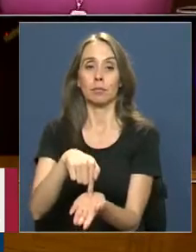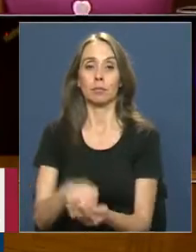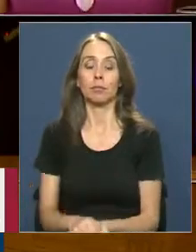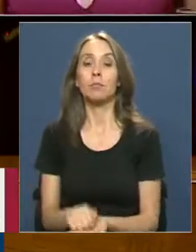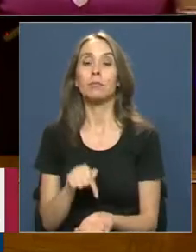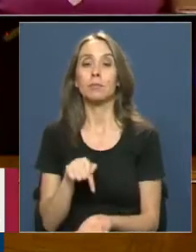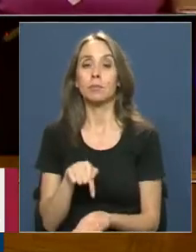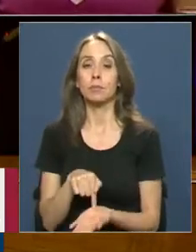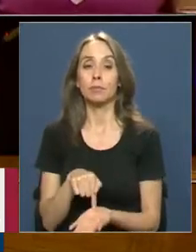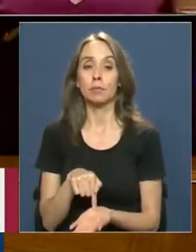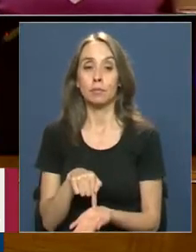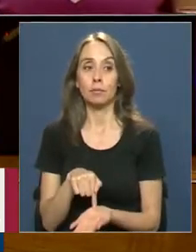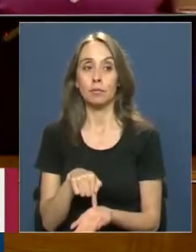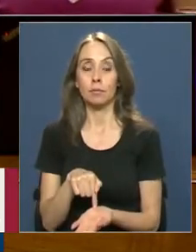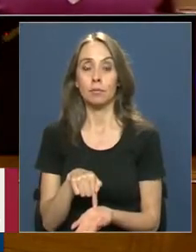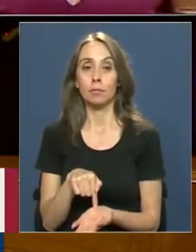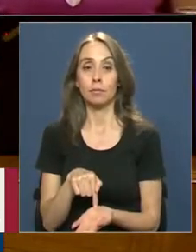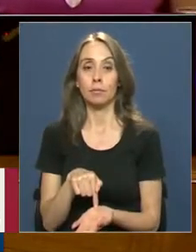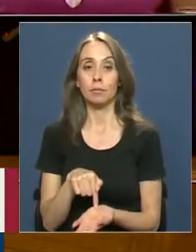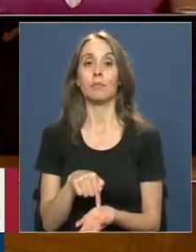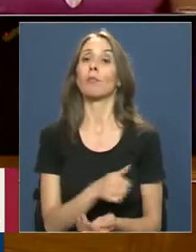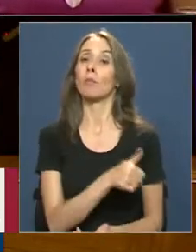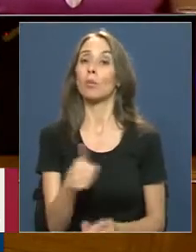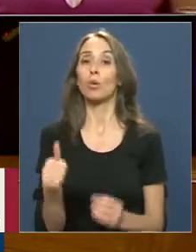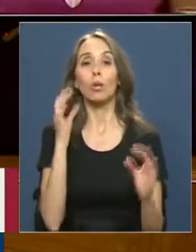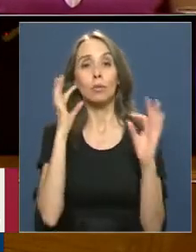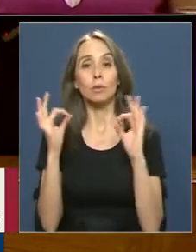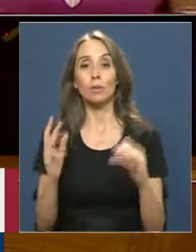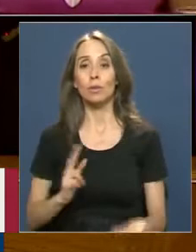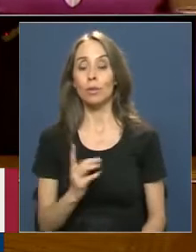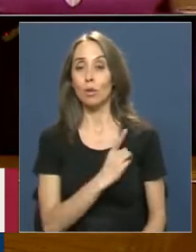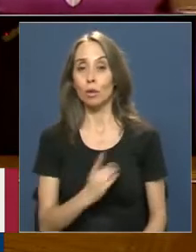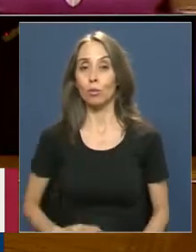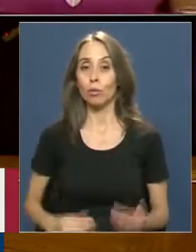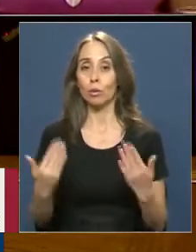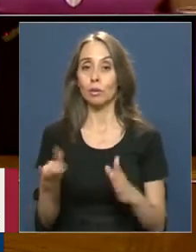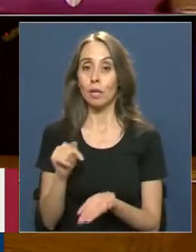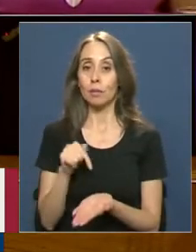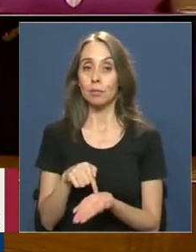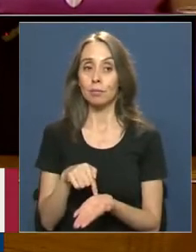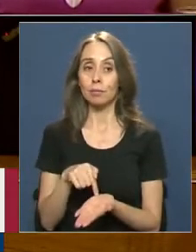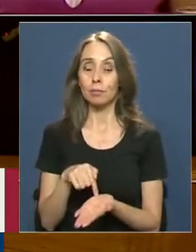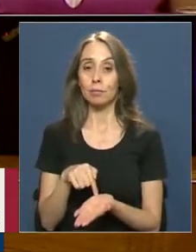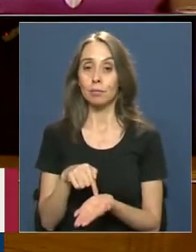En votación. Han votado todas las señoras y señores diputados.